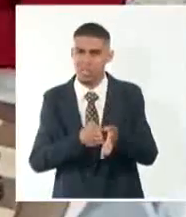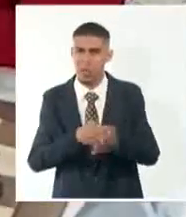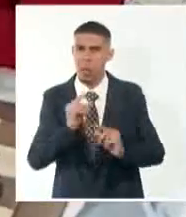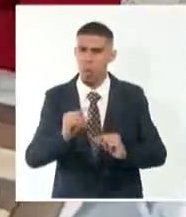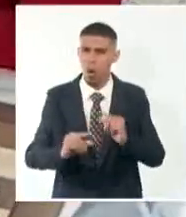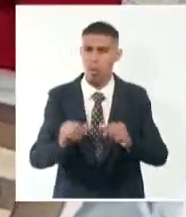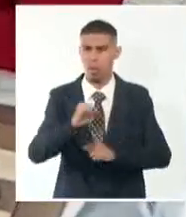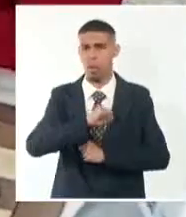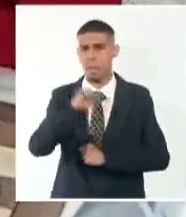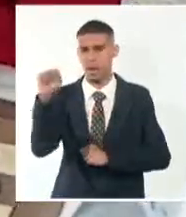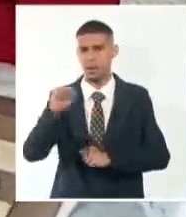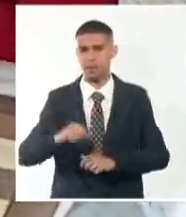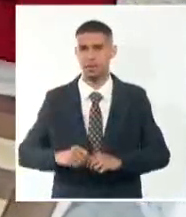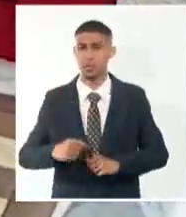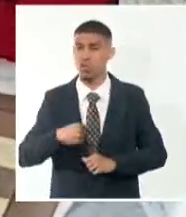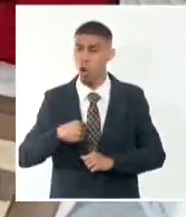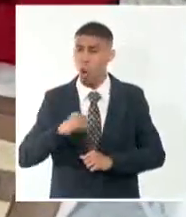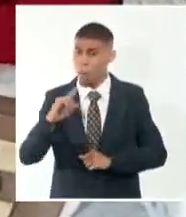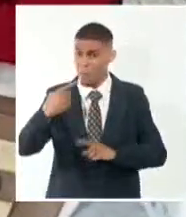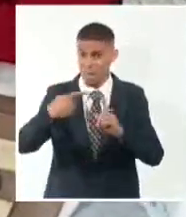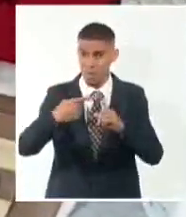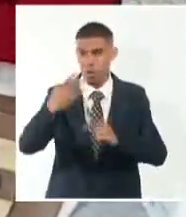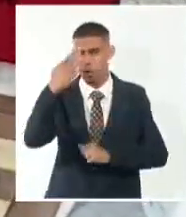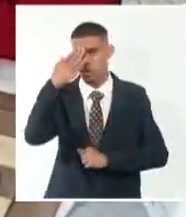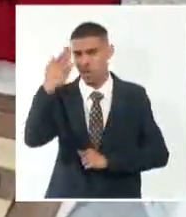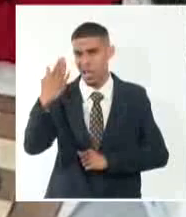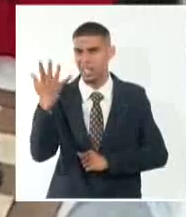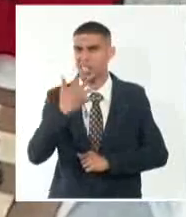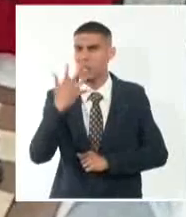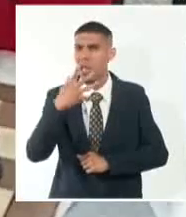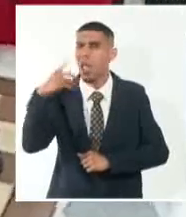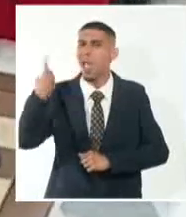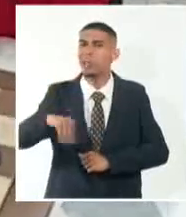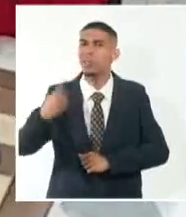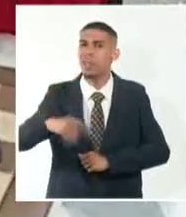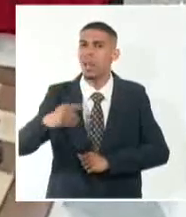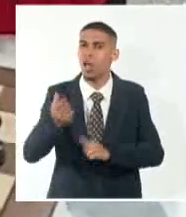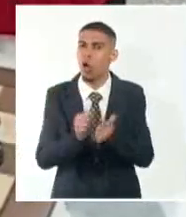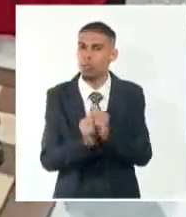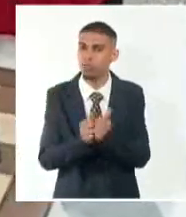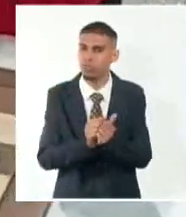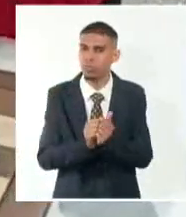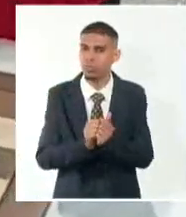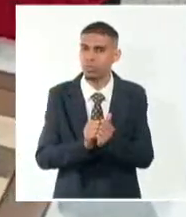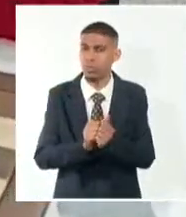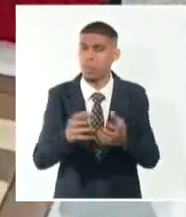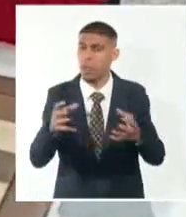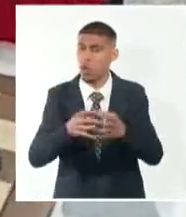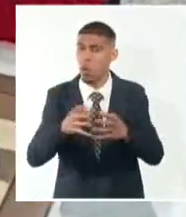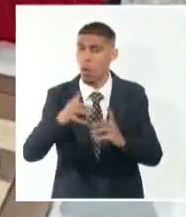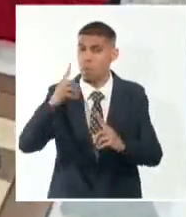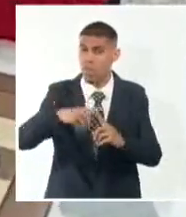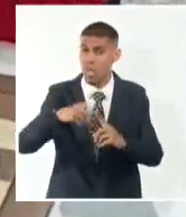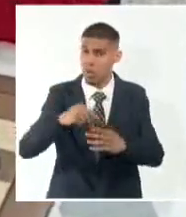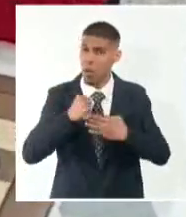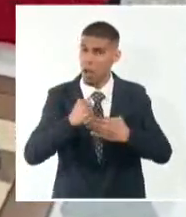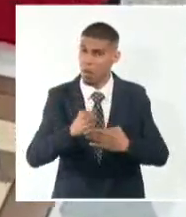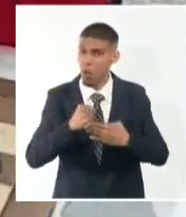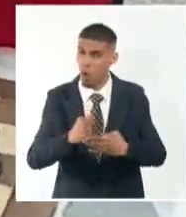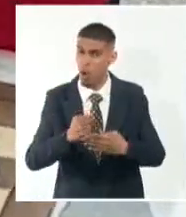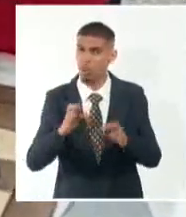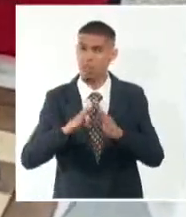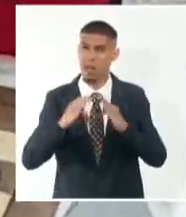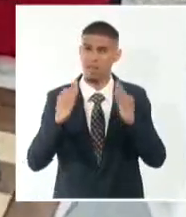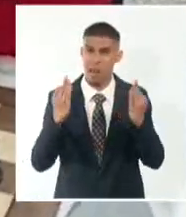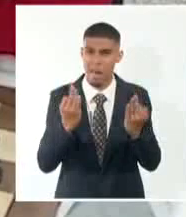saliendo. Bueno, quiero agradecer al entrenador de la selección, a Aramis, al cuerpo técnico por todo el apoyo, a mi familia, en